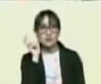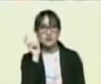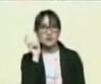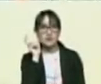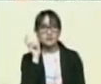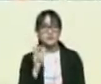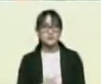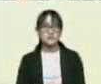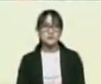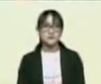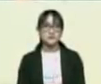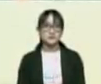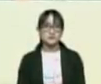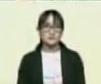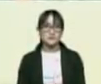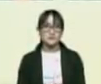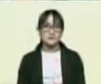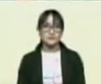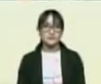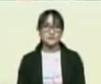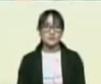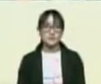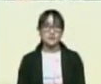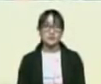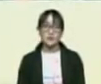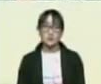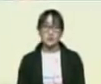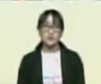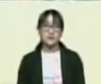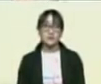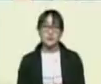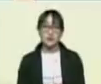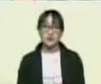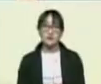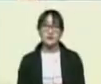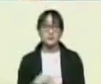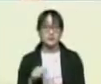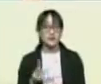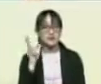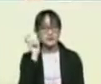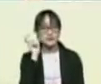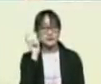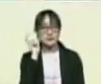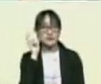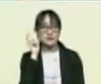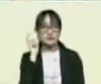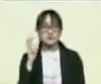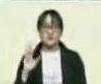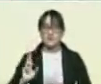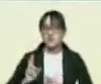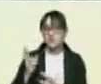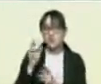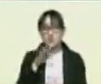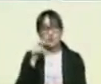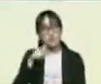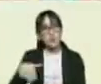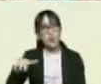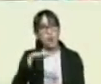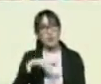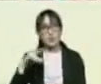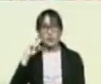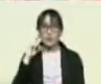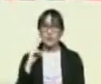hemos venido a escucharnos. Hemos venido a escuchar el rugido bravío del pueblo de